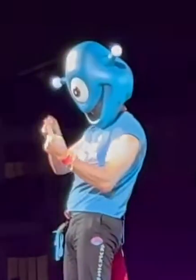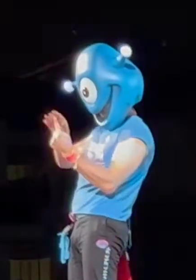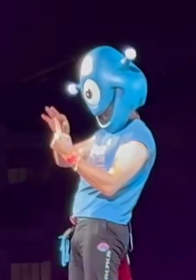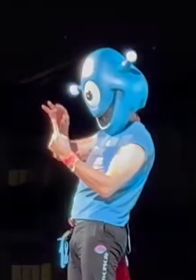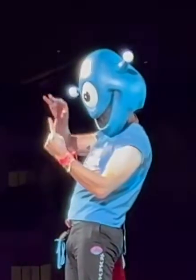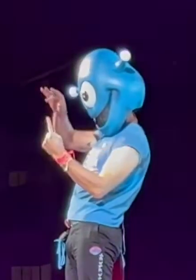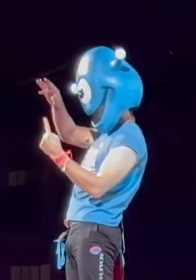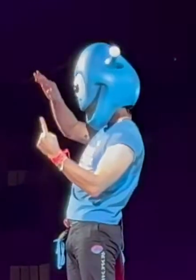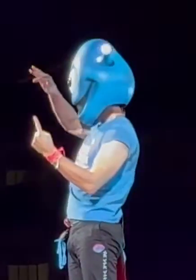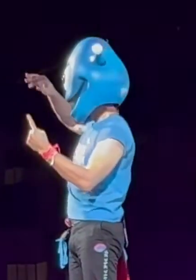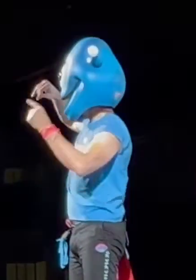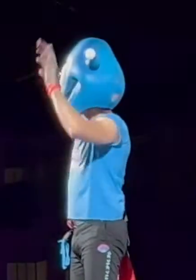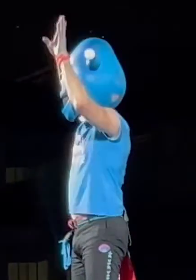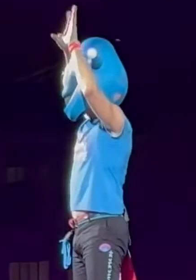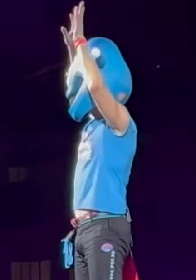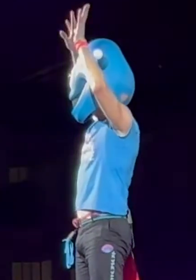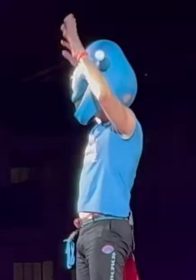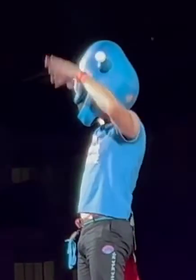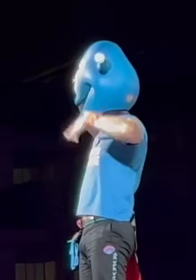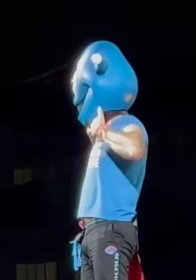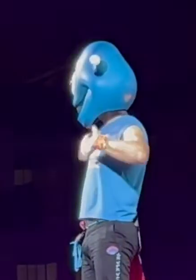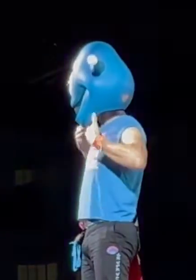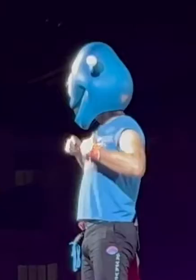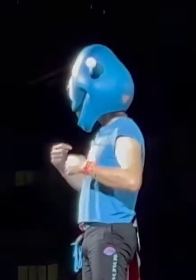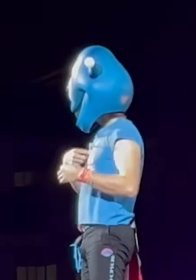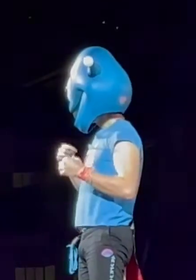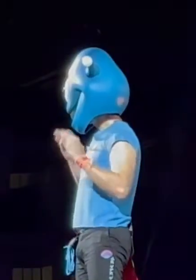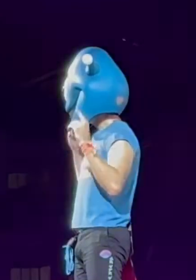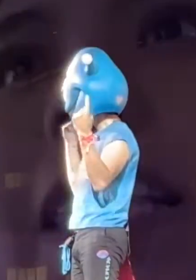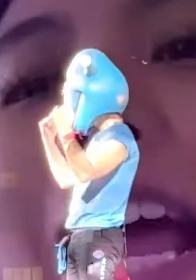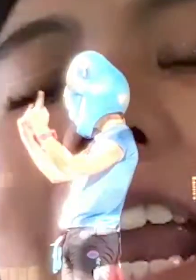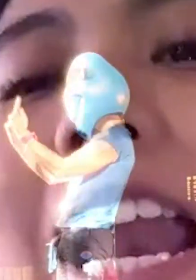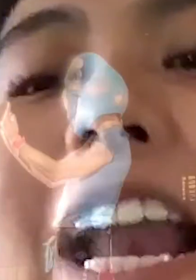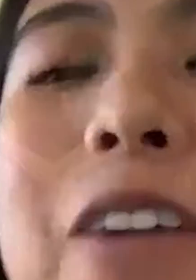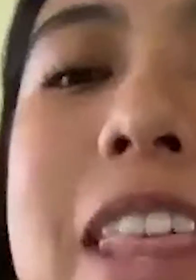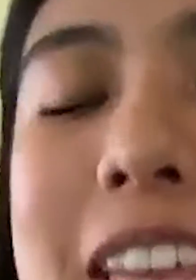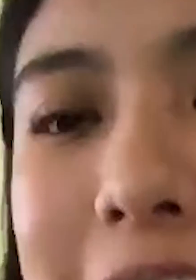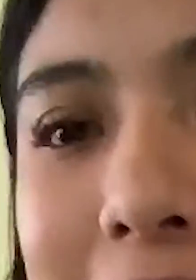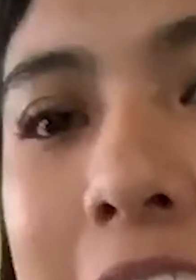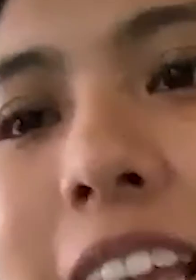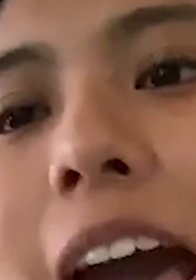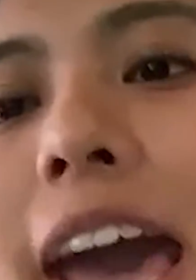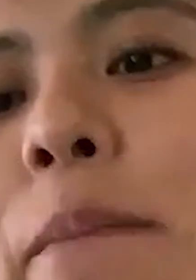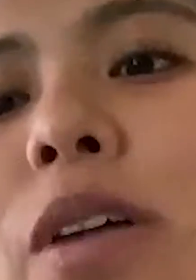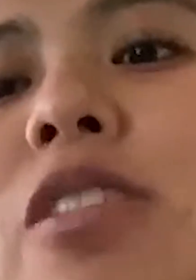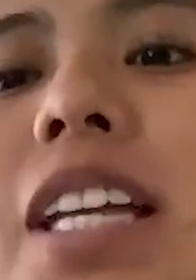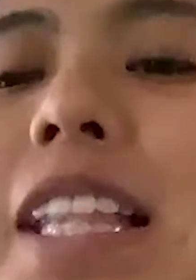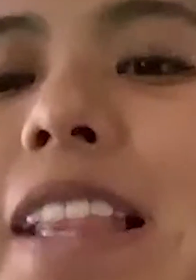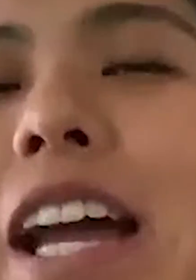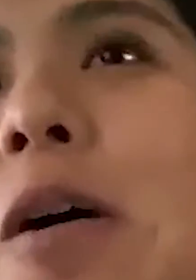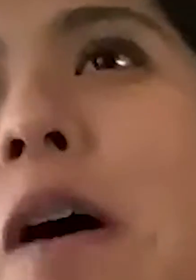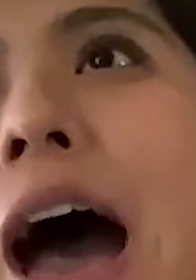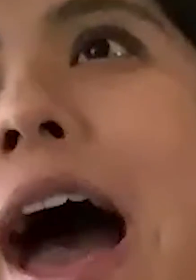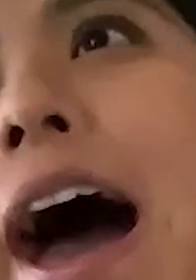los pobladores de América, manera de comunicación que fue evolucionando con el paso de los años. La lengua de señas podemos